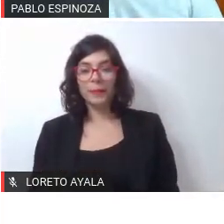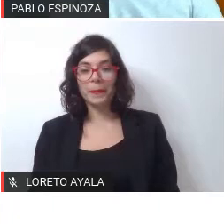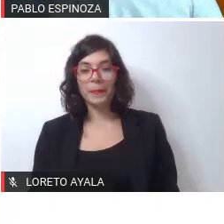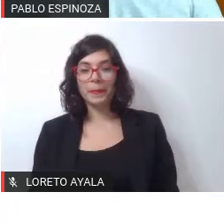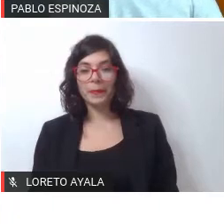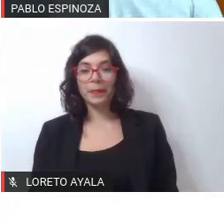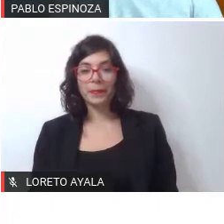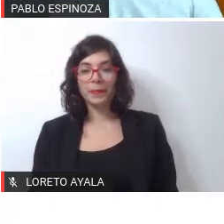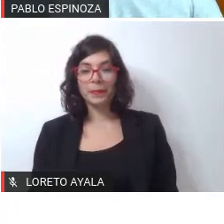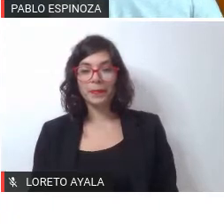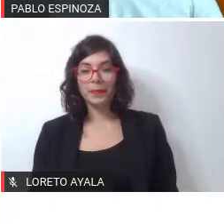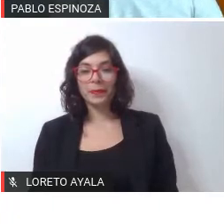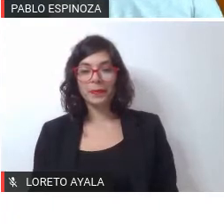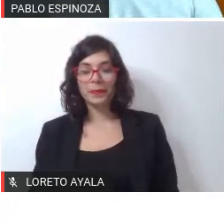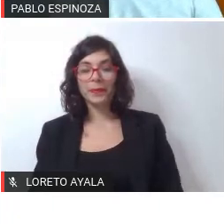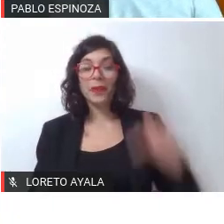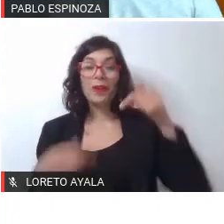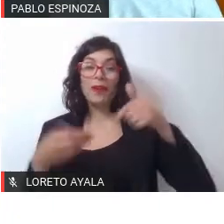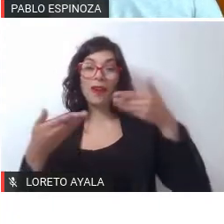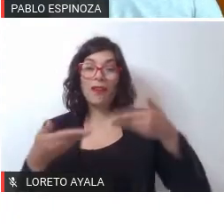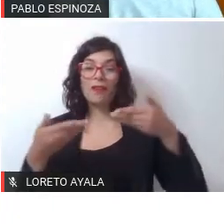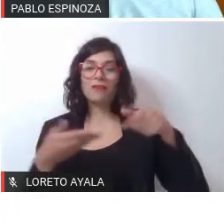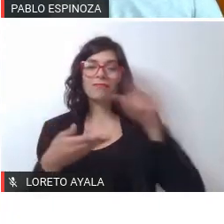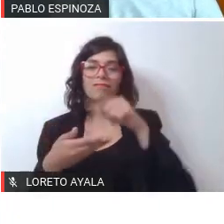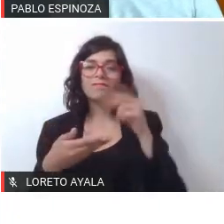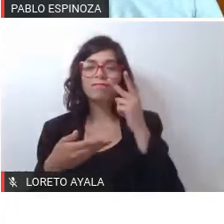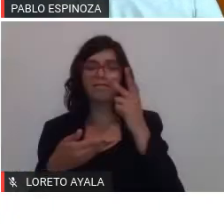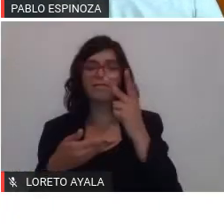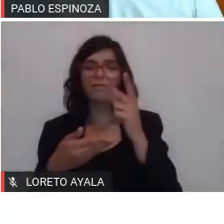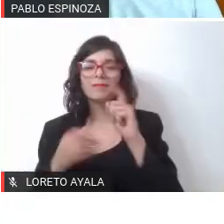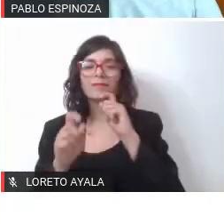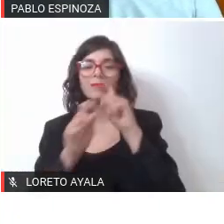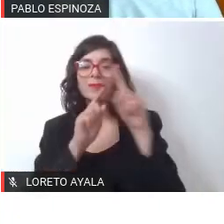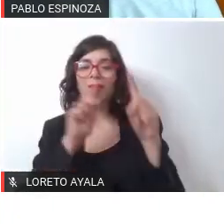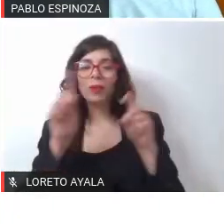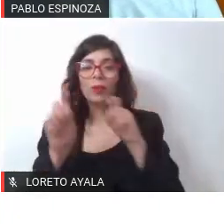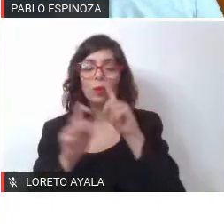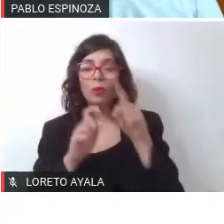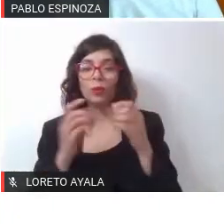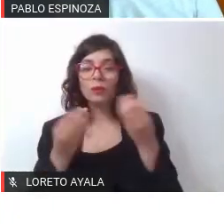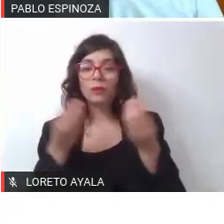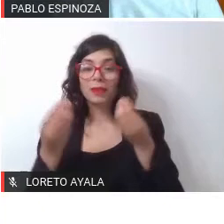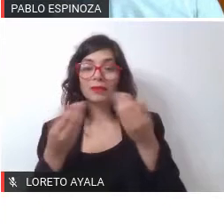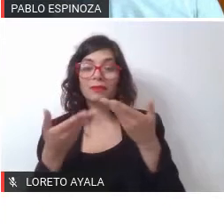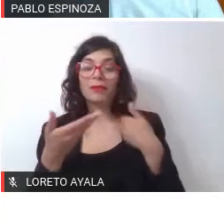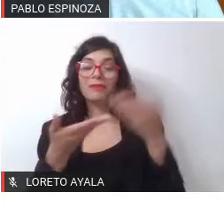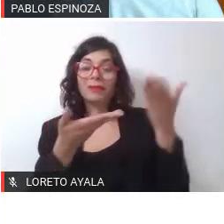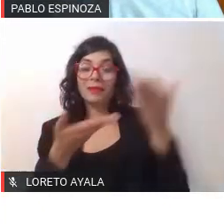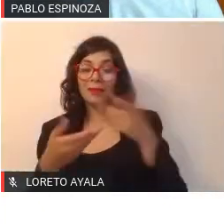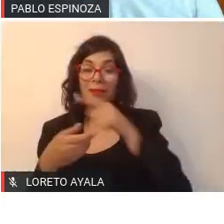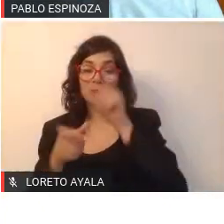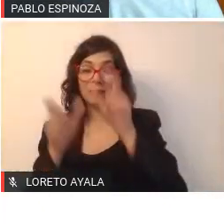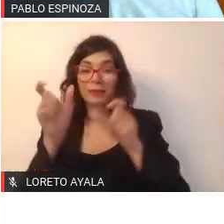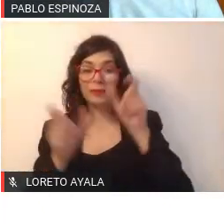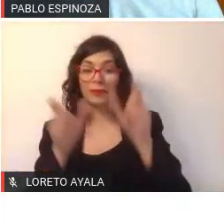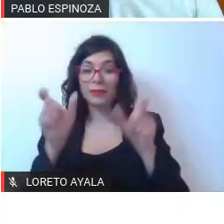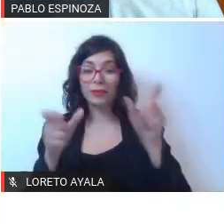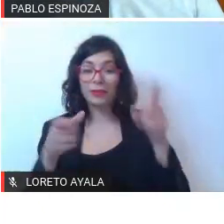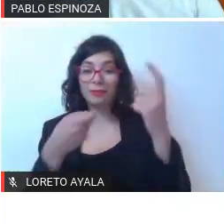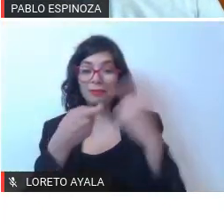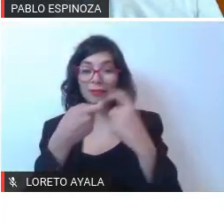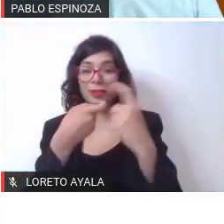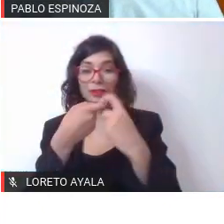compleja, aglomerar las preguntas que va a ir haciendo nuestro invitado, nuestro amigo en el chat, para poder